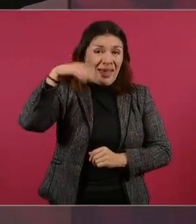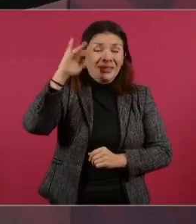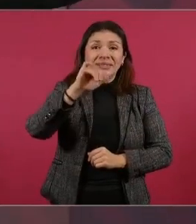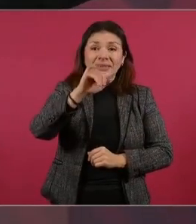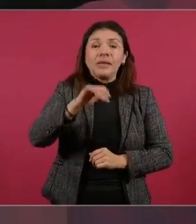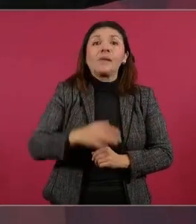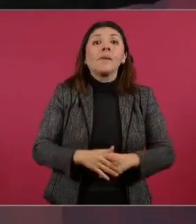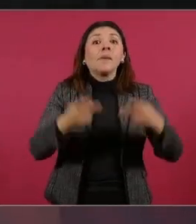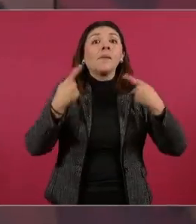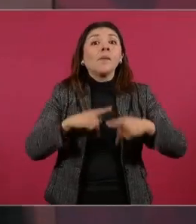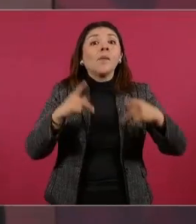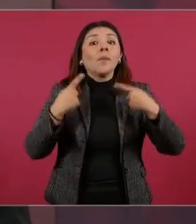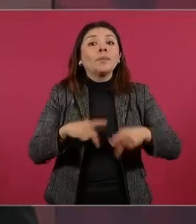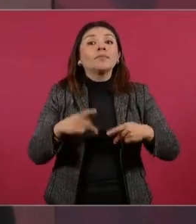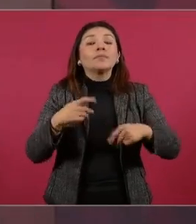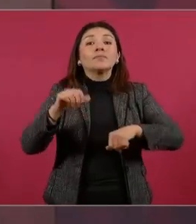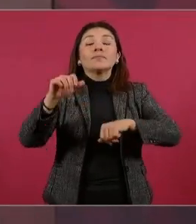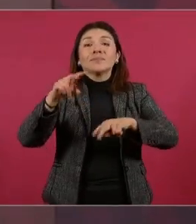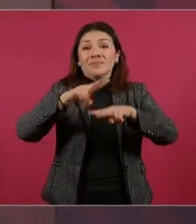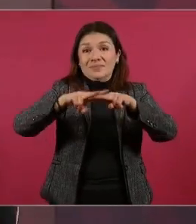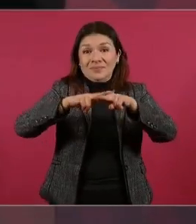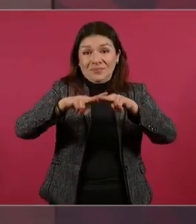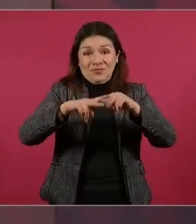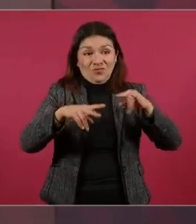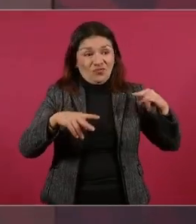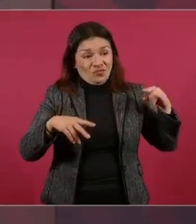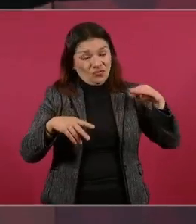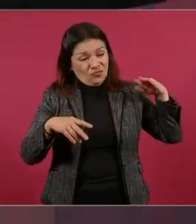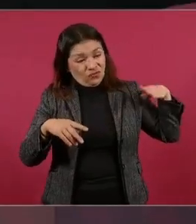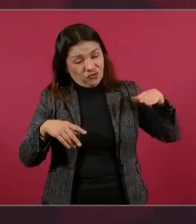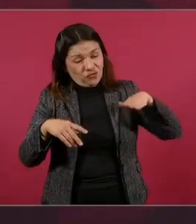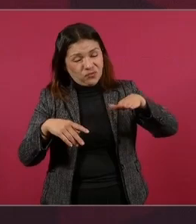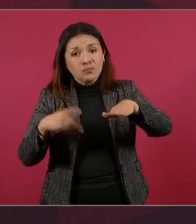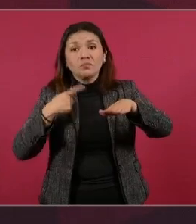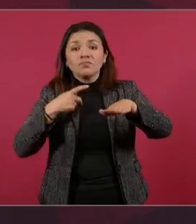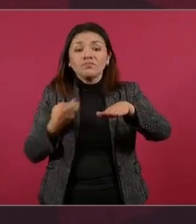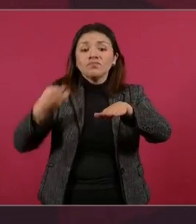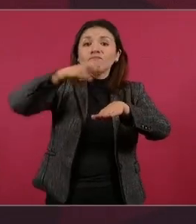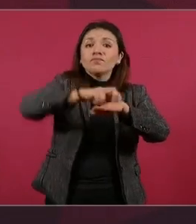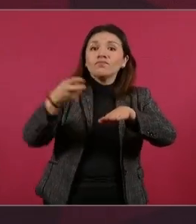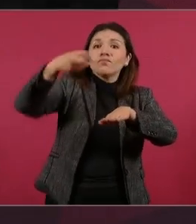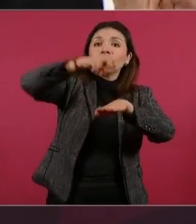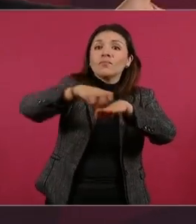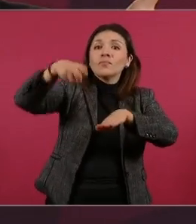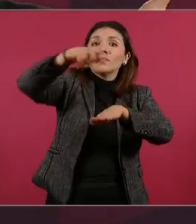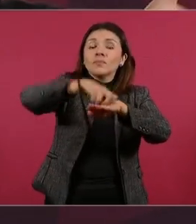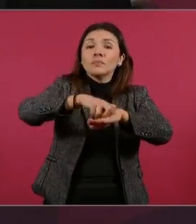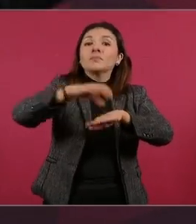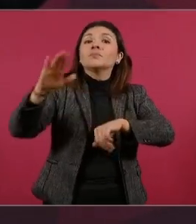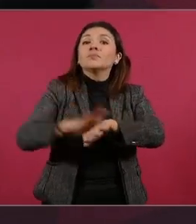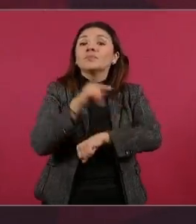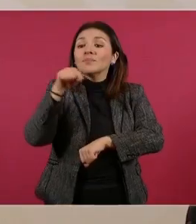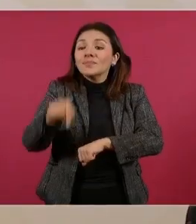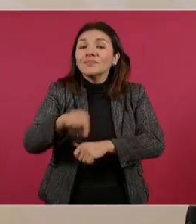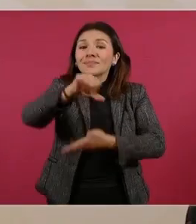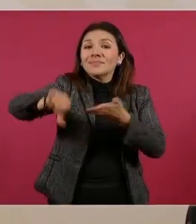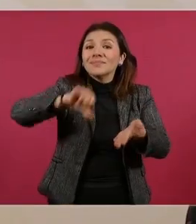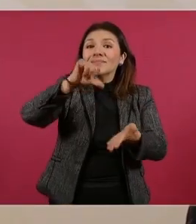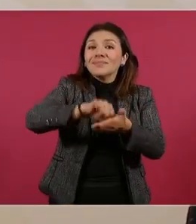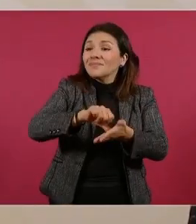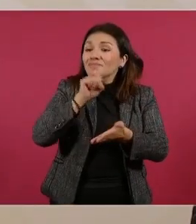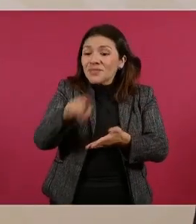subía a los vagones porque por ahí en el centro estoy hablando de la